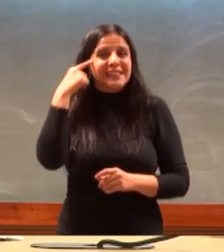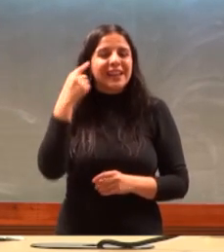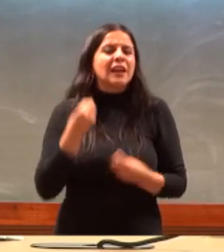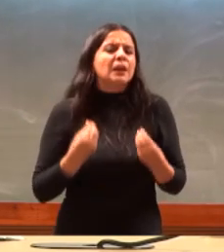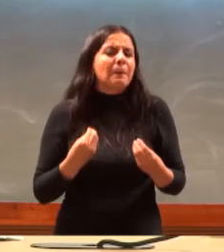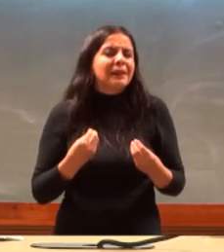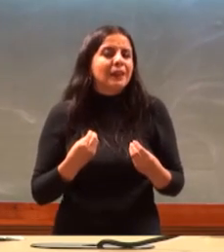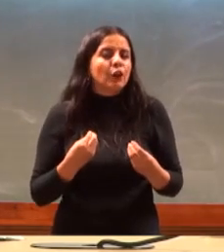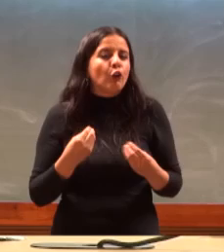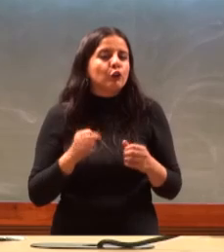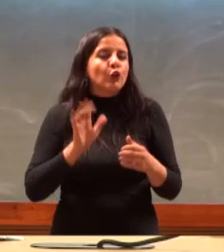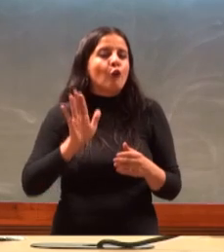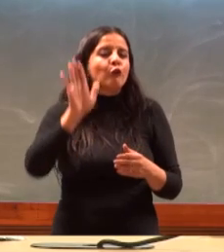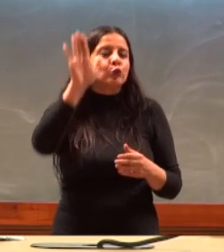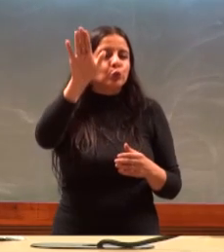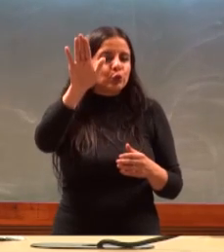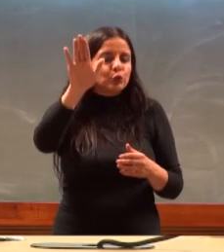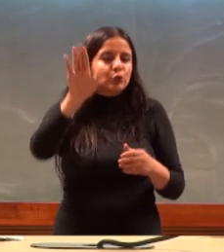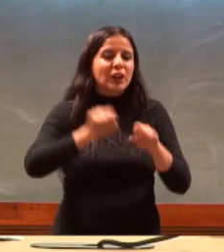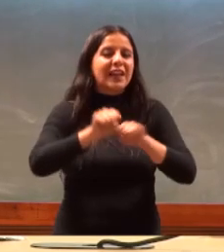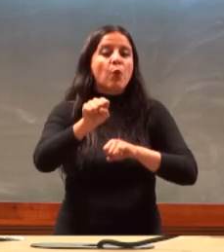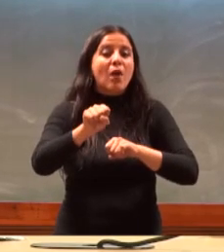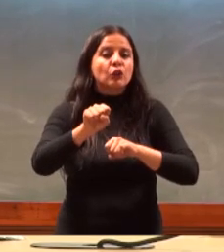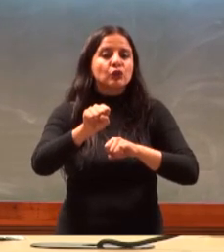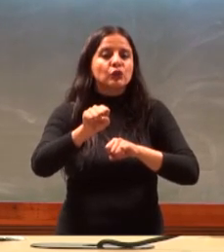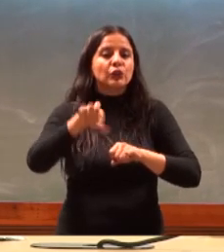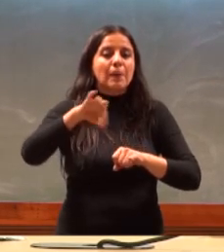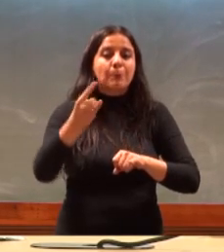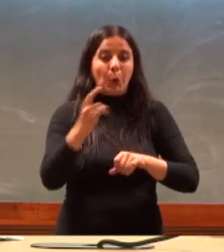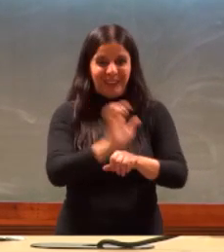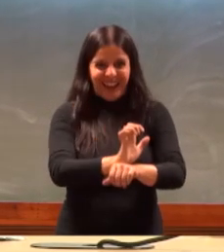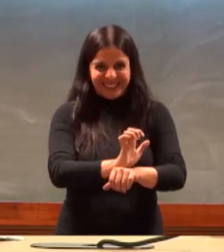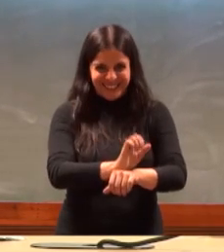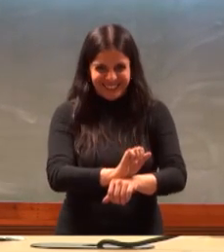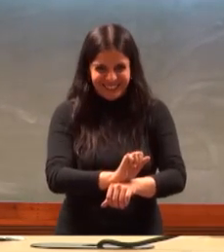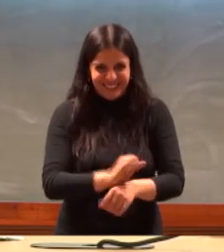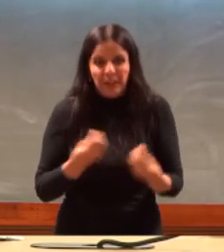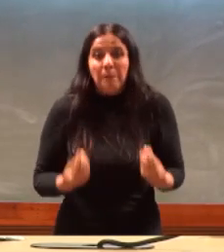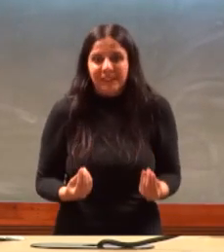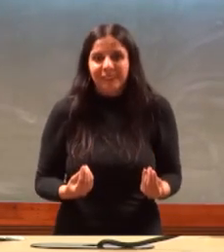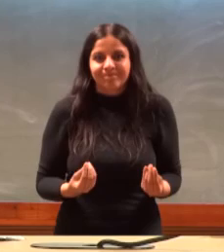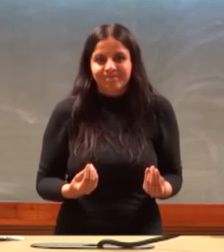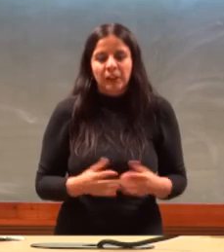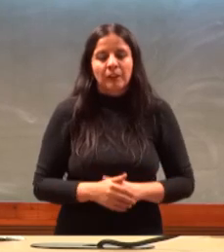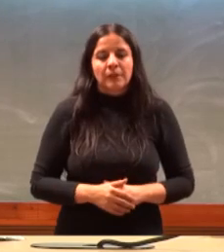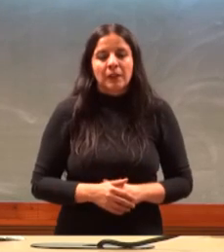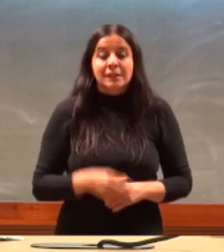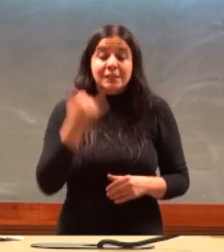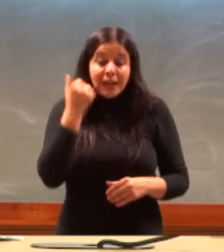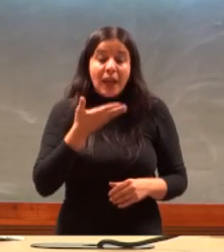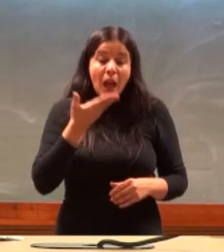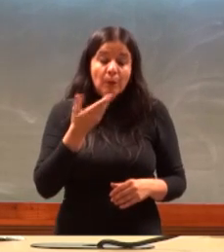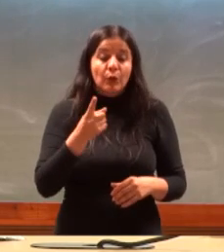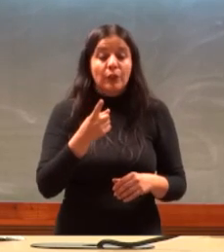es un tema que es importante que lo pensemos y en qué manera facultad puede apoyar o participar en eso y en particular ya que está el tema del puc también nos parece importante